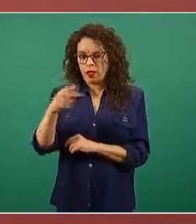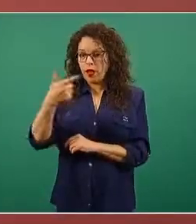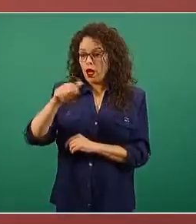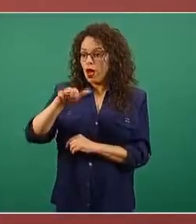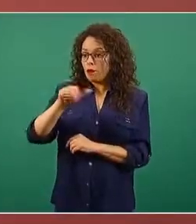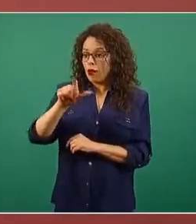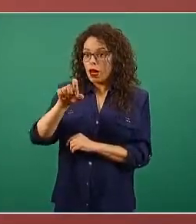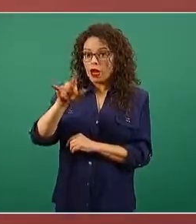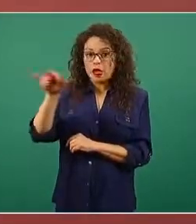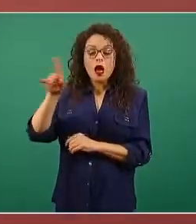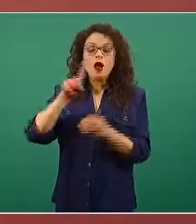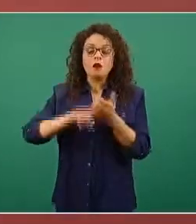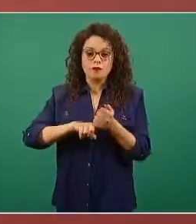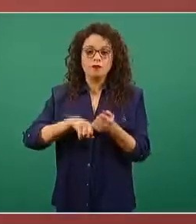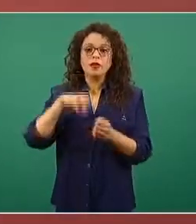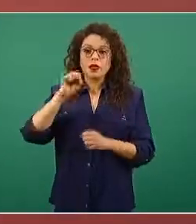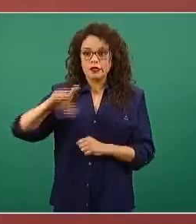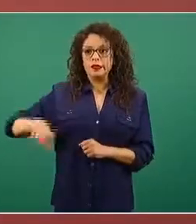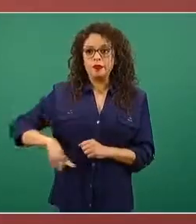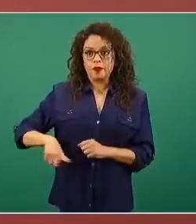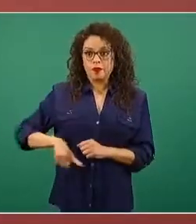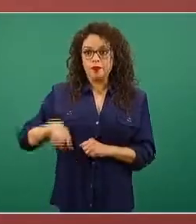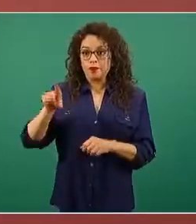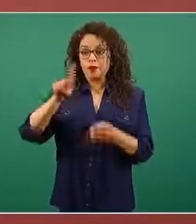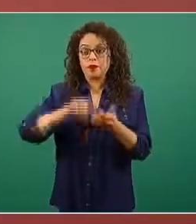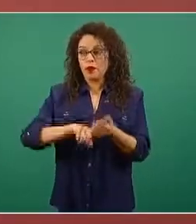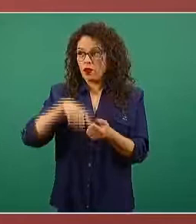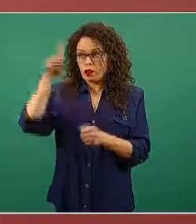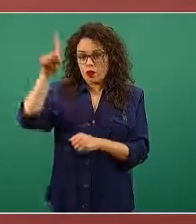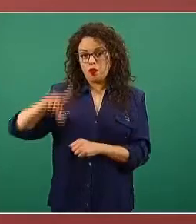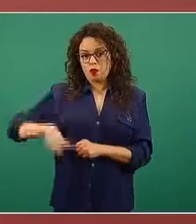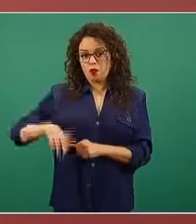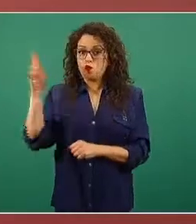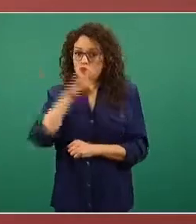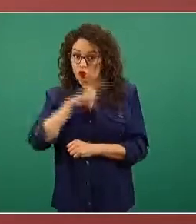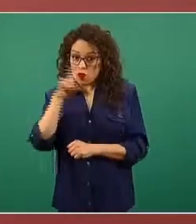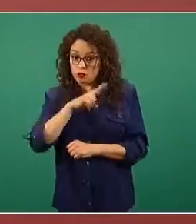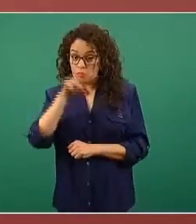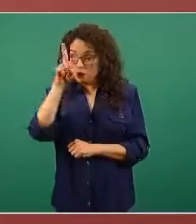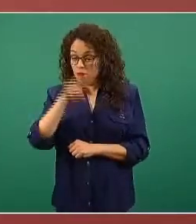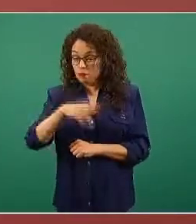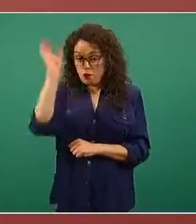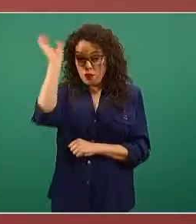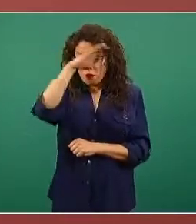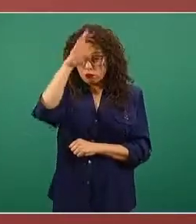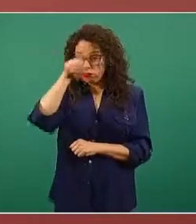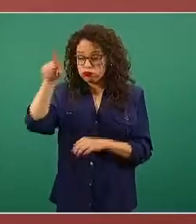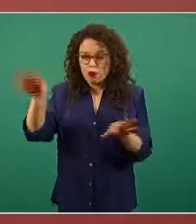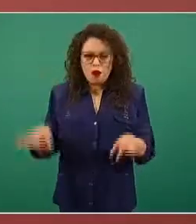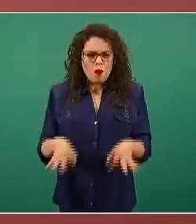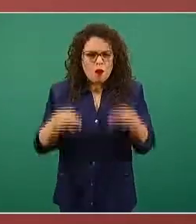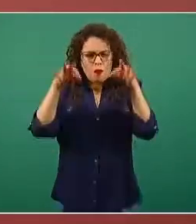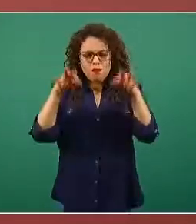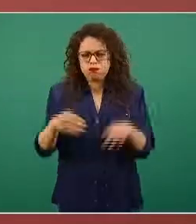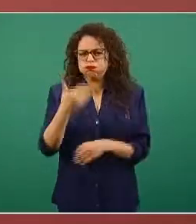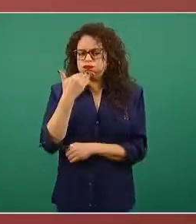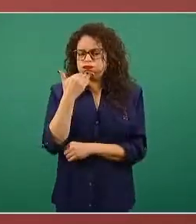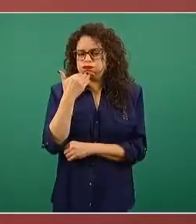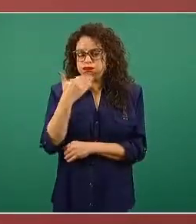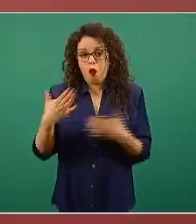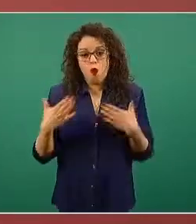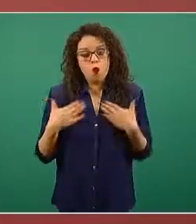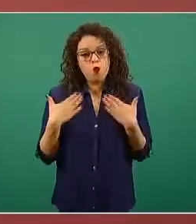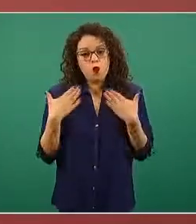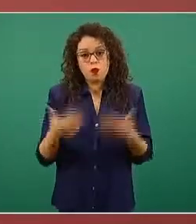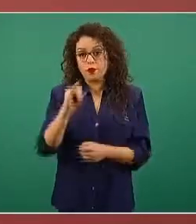público que pertenece al gobierno ruso. Es un instituto que goza de enorme credibilidad científica y también desde hace mucho tiempo